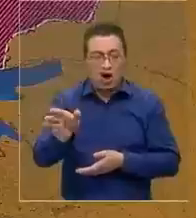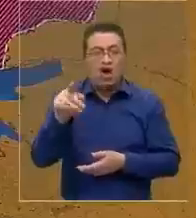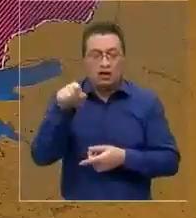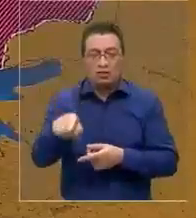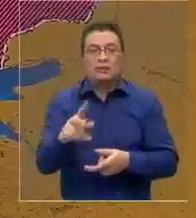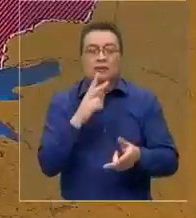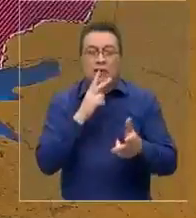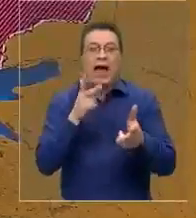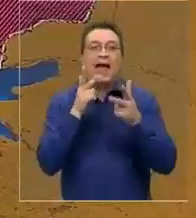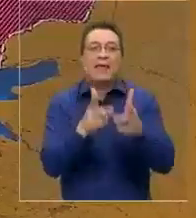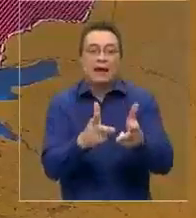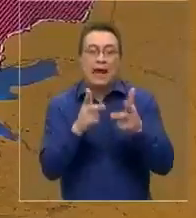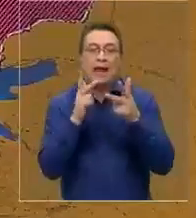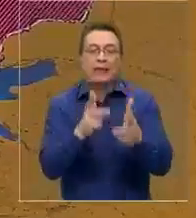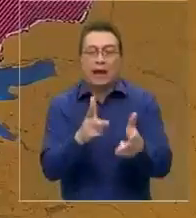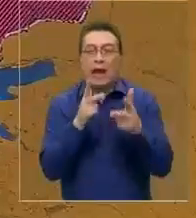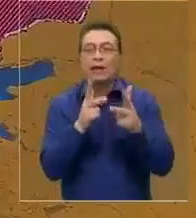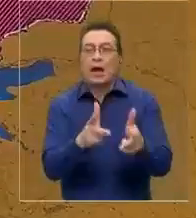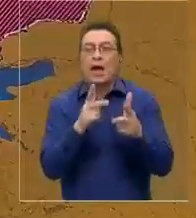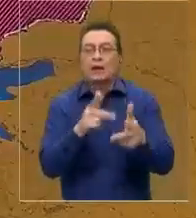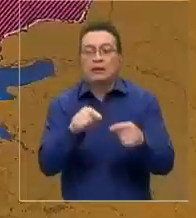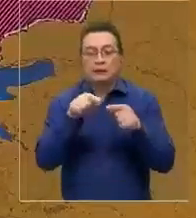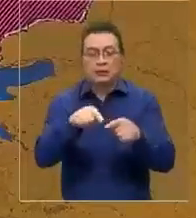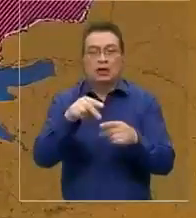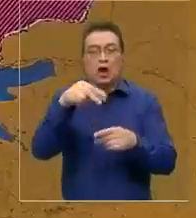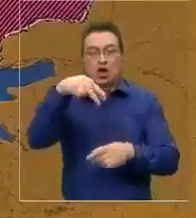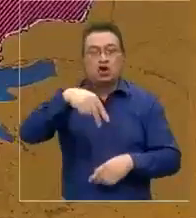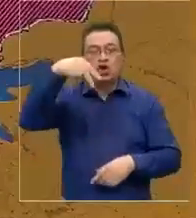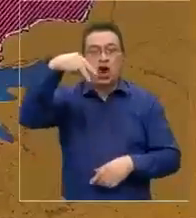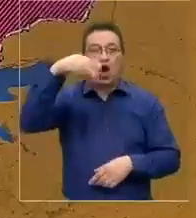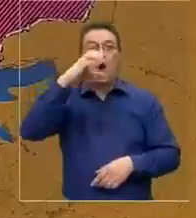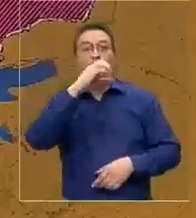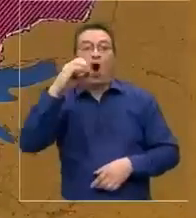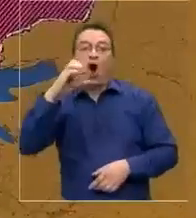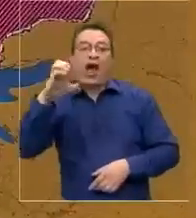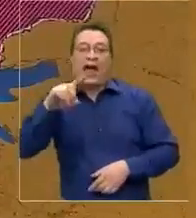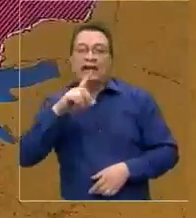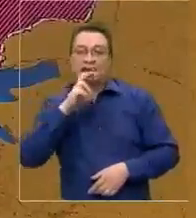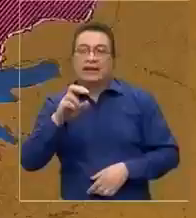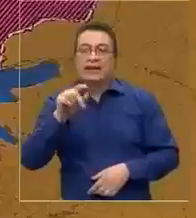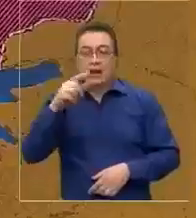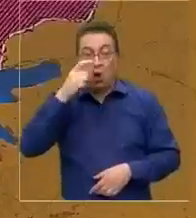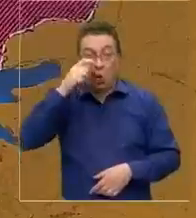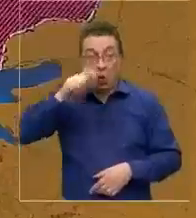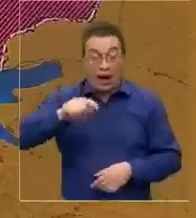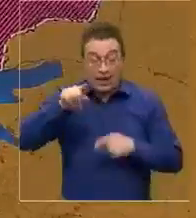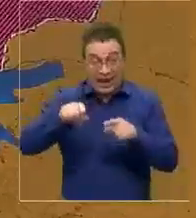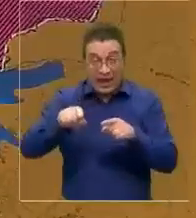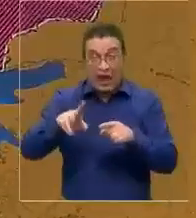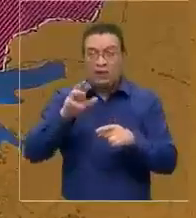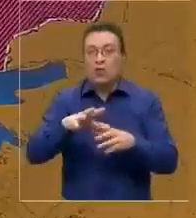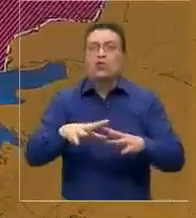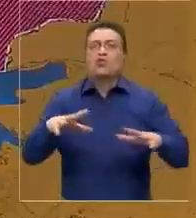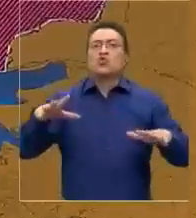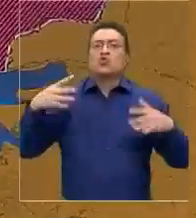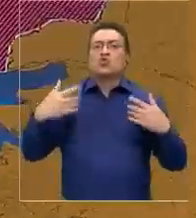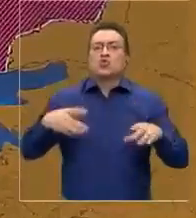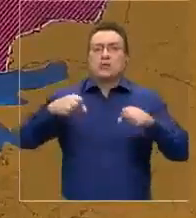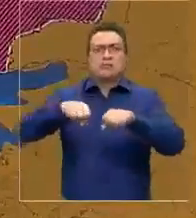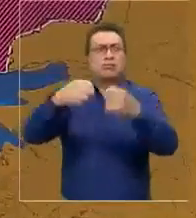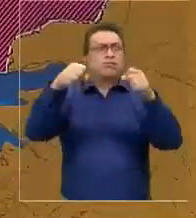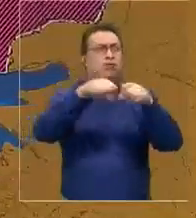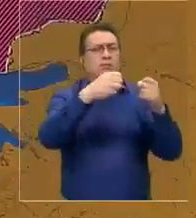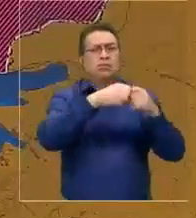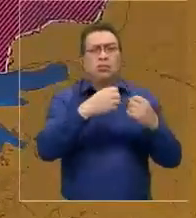bajo ataque y por lo tanto allí los suburbios de esa zona en el noroeste de Rusia se mantienen, de Ucrania, se mantienen con muchísimos